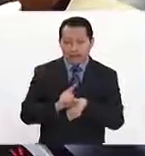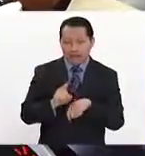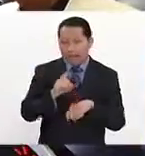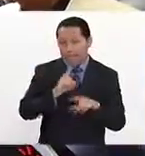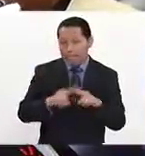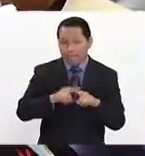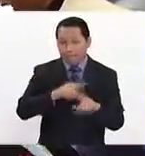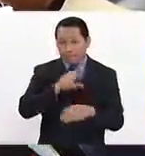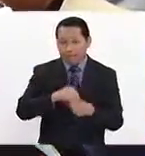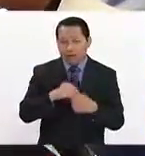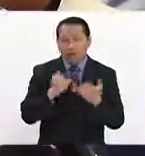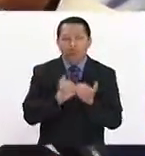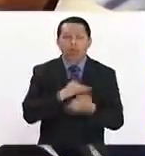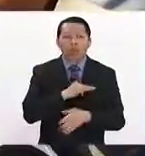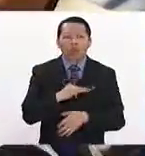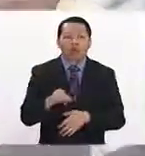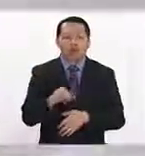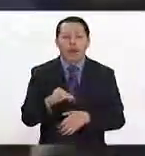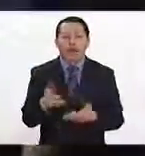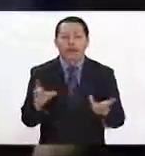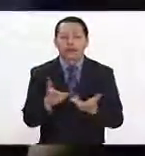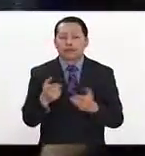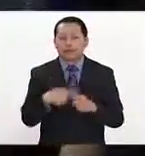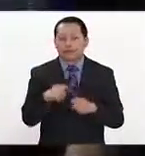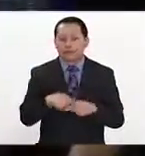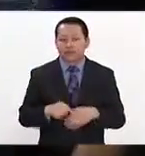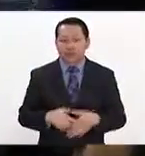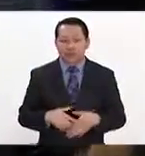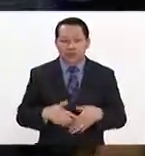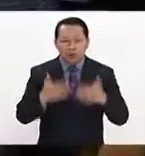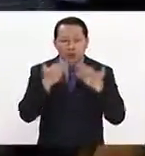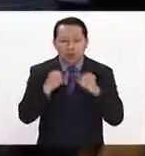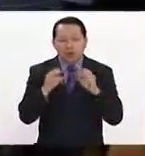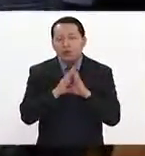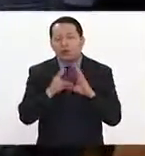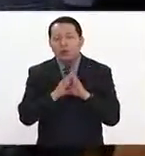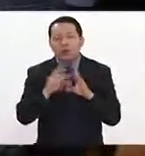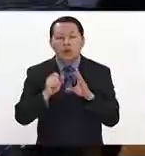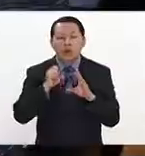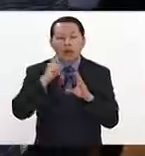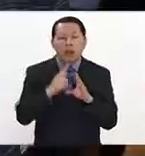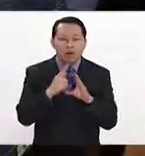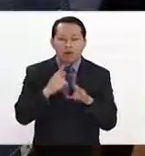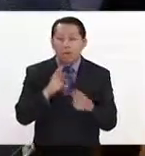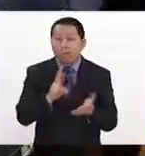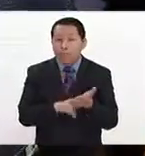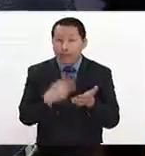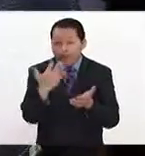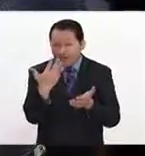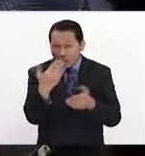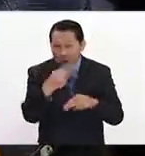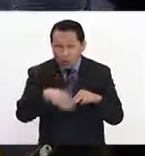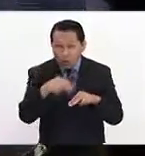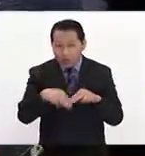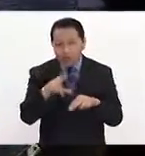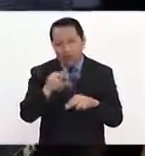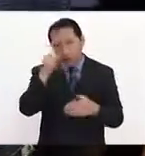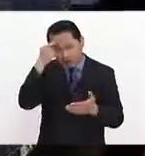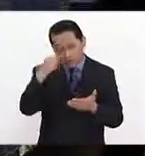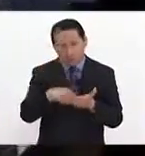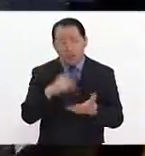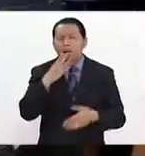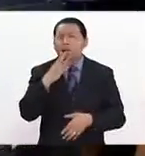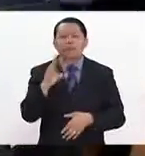E-Village. Además de eso, pues hacemos activaciones. No hay un espectáculo que valga 50 pesos el boleto. Yo creo que es muy